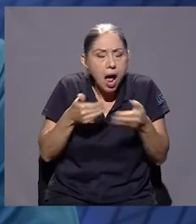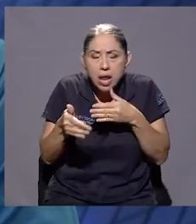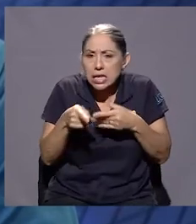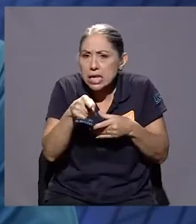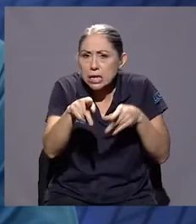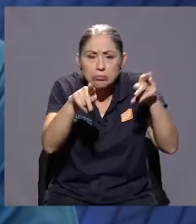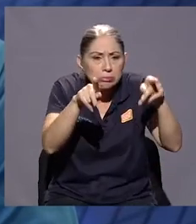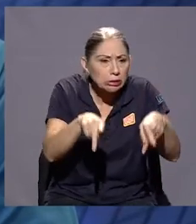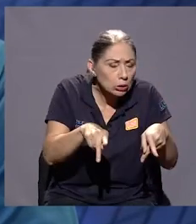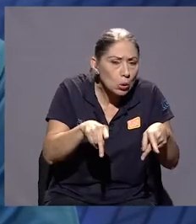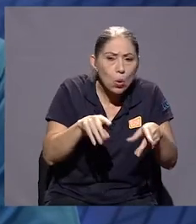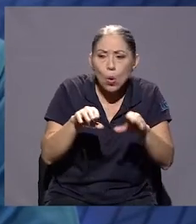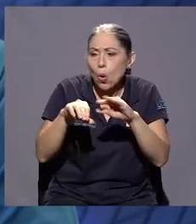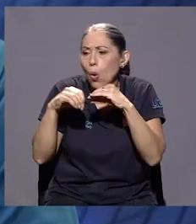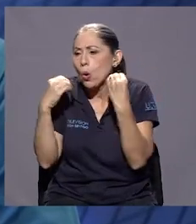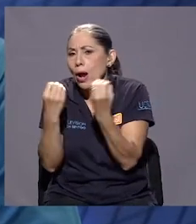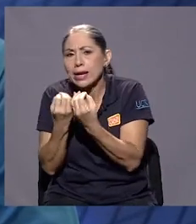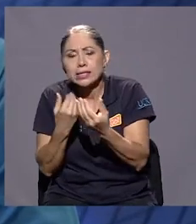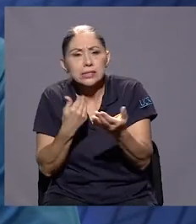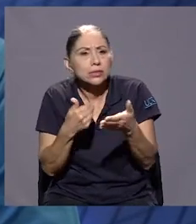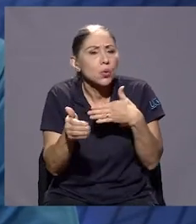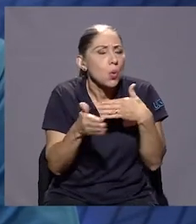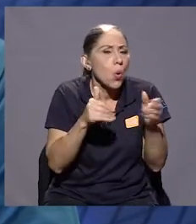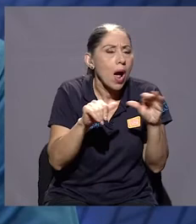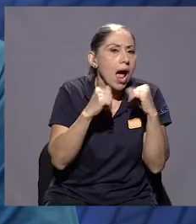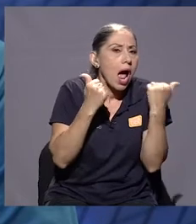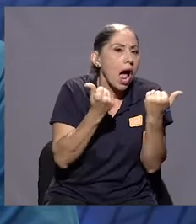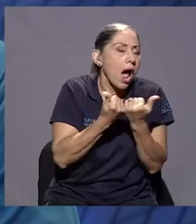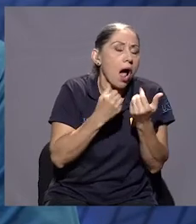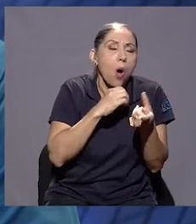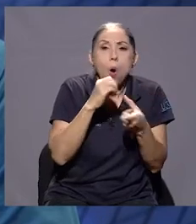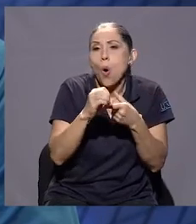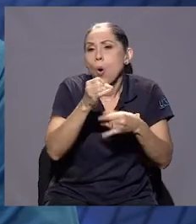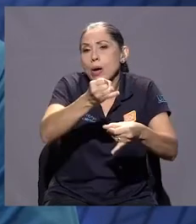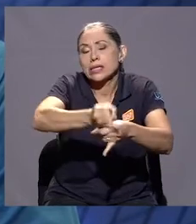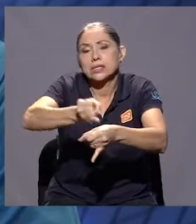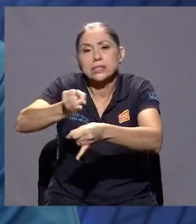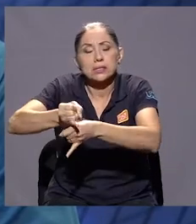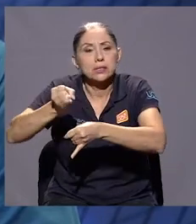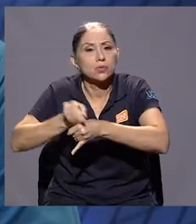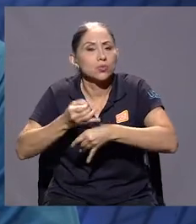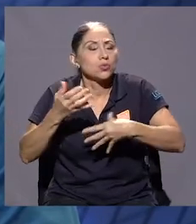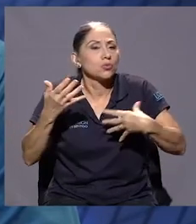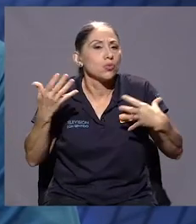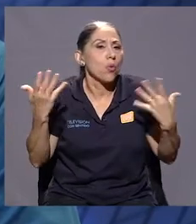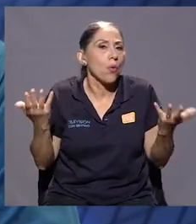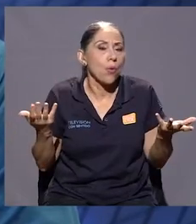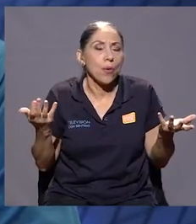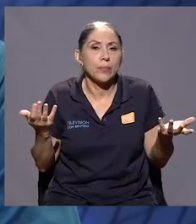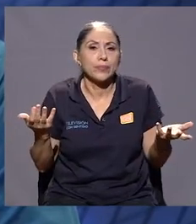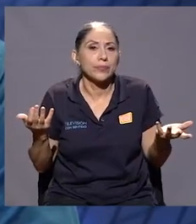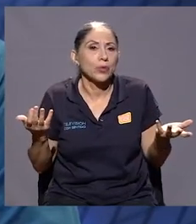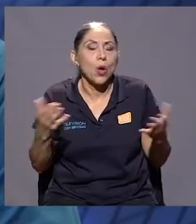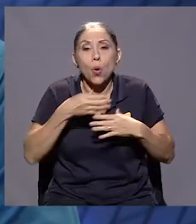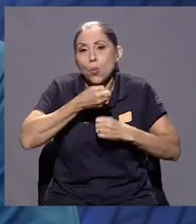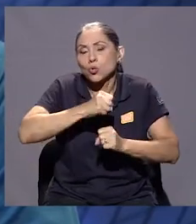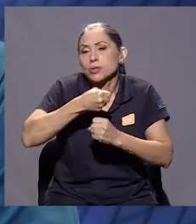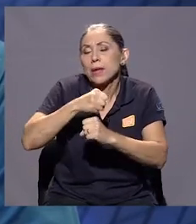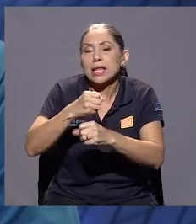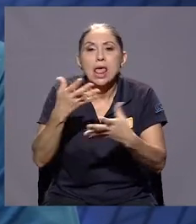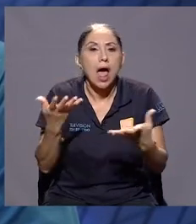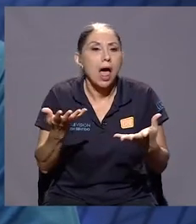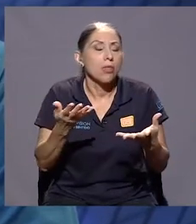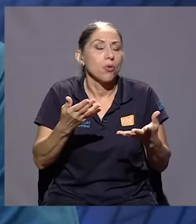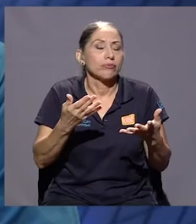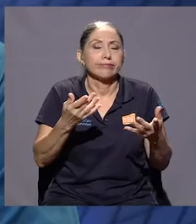puede ser alguien cualquier persona la comunidad puede ser una institución puede ser una municipalidad